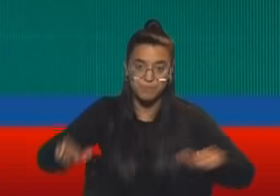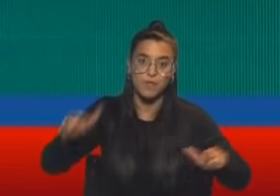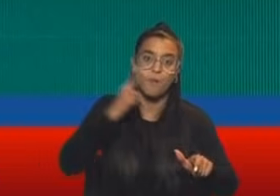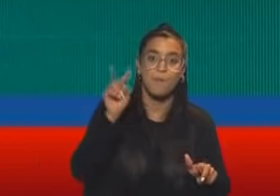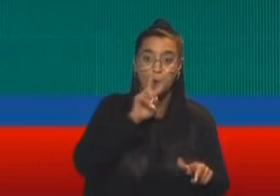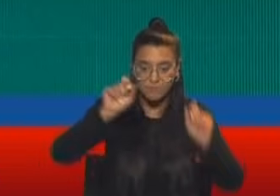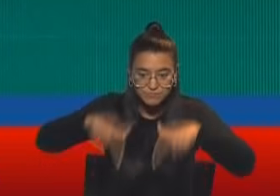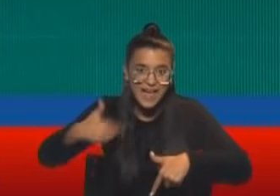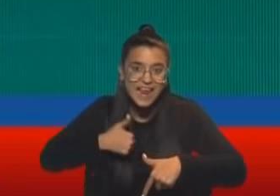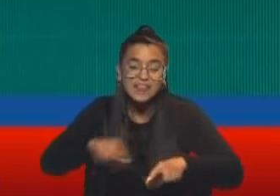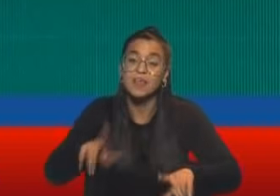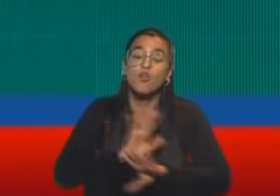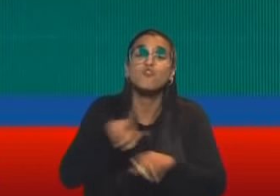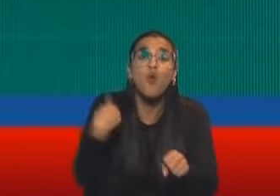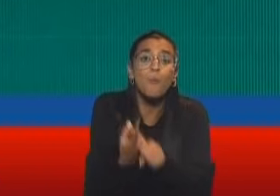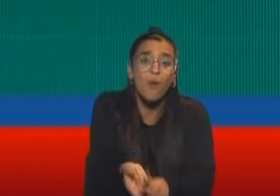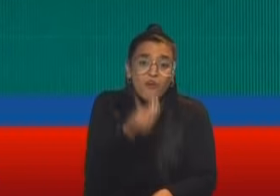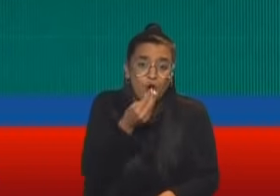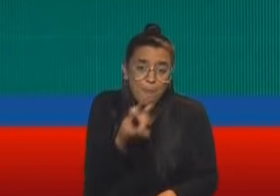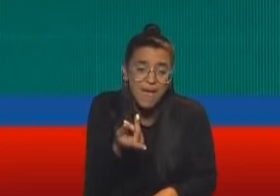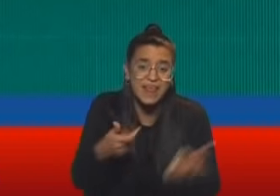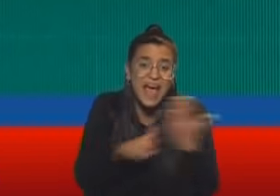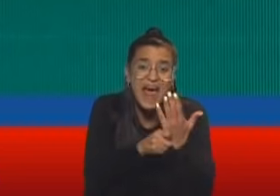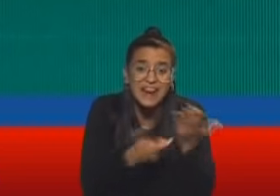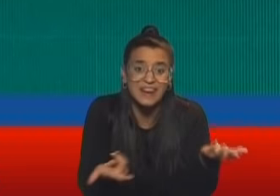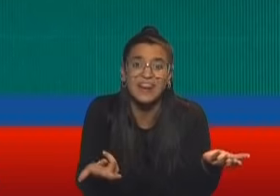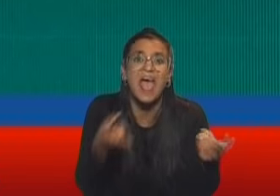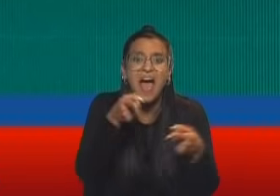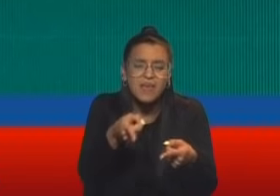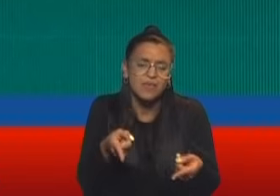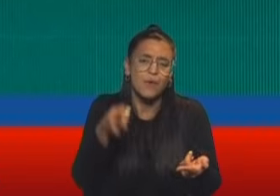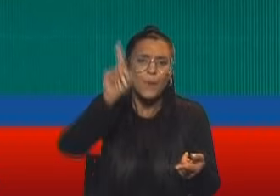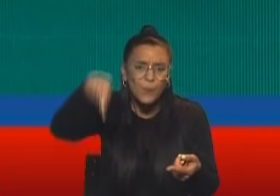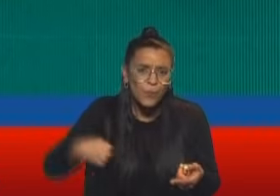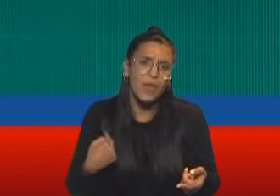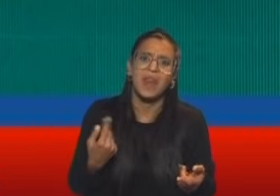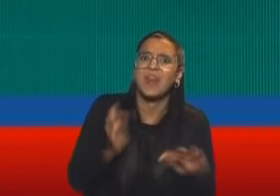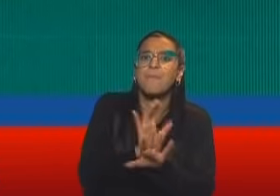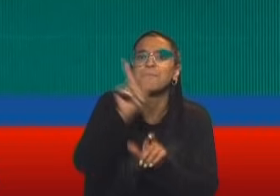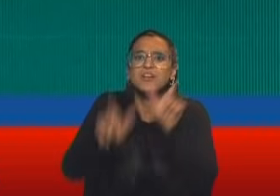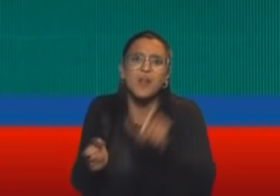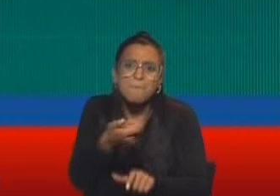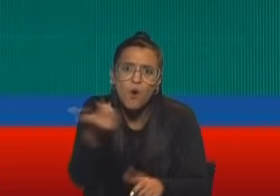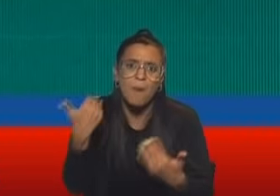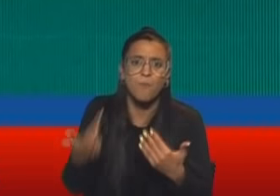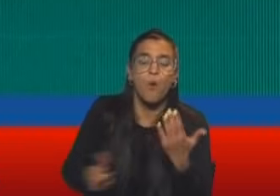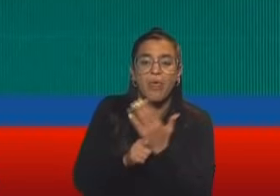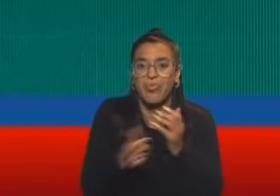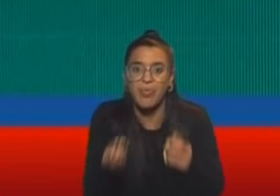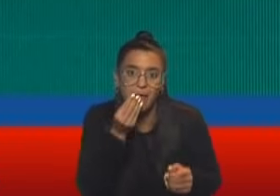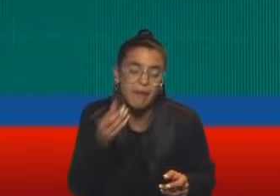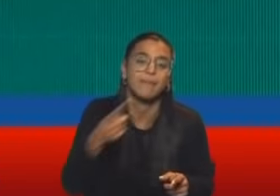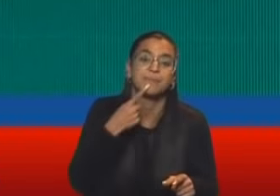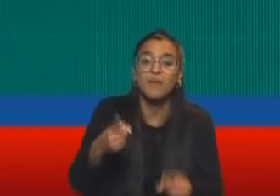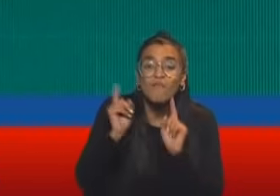argentinas, dejan de tener la posibilidad de comer carne se empieza a transformar en un privilegio. Y si ha habido una constante en todo este